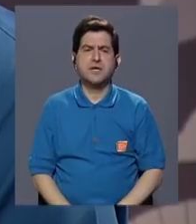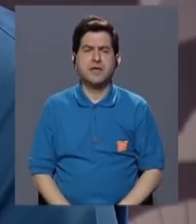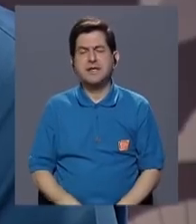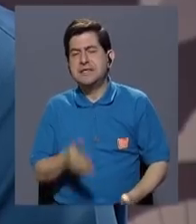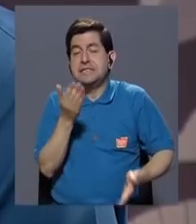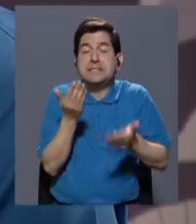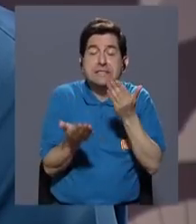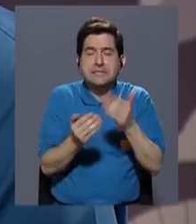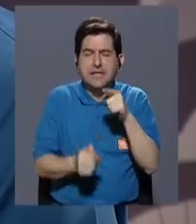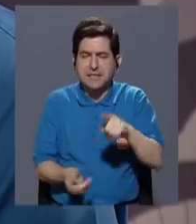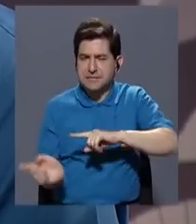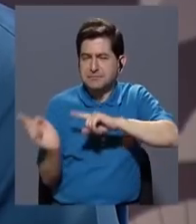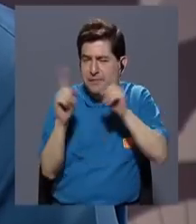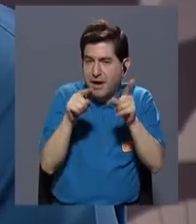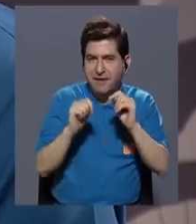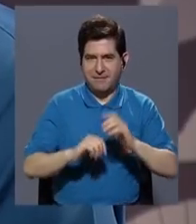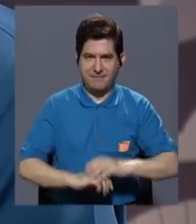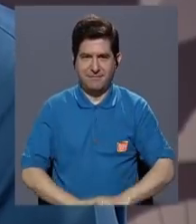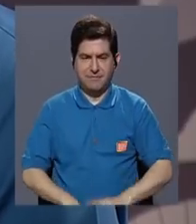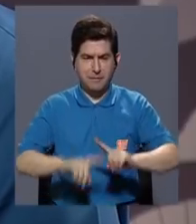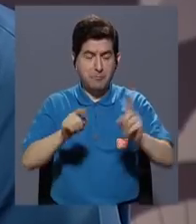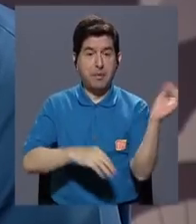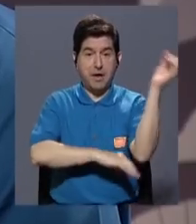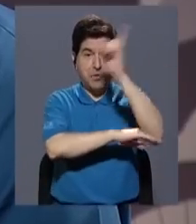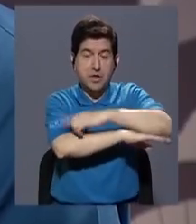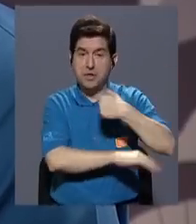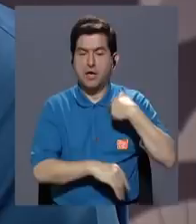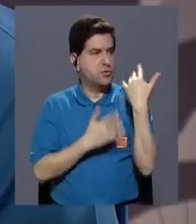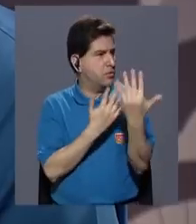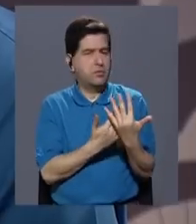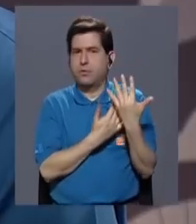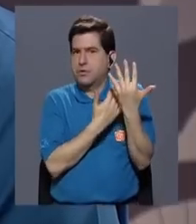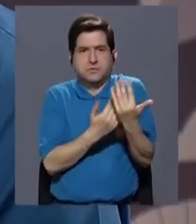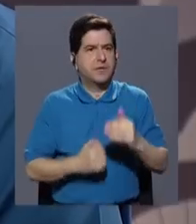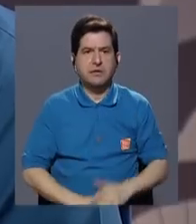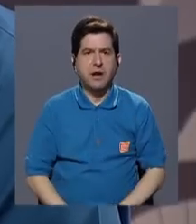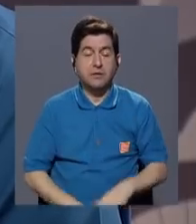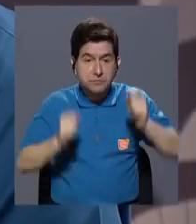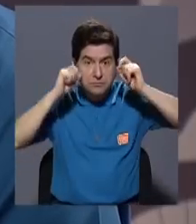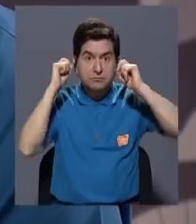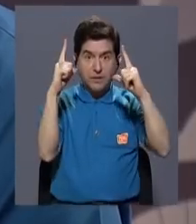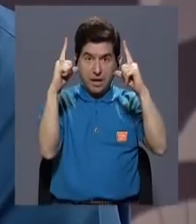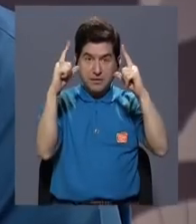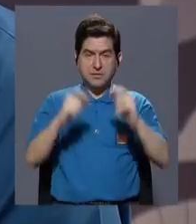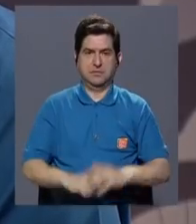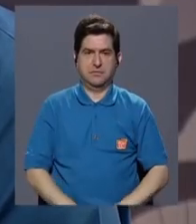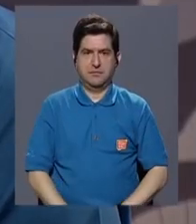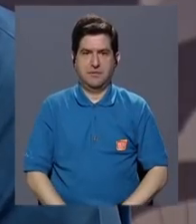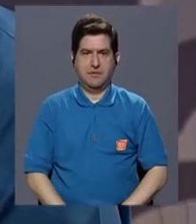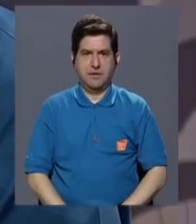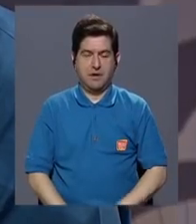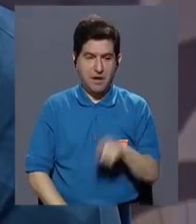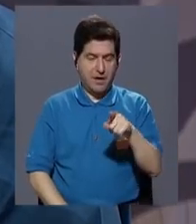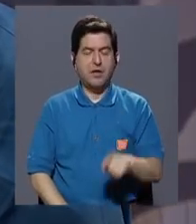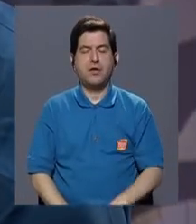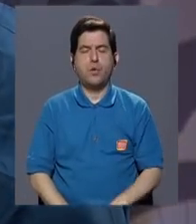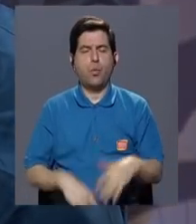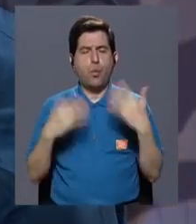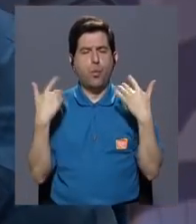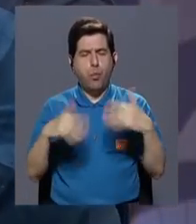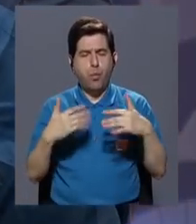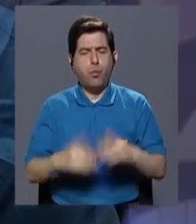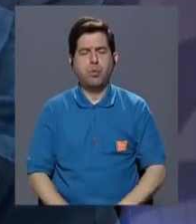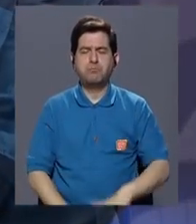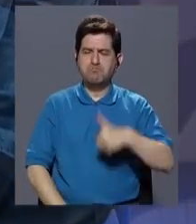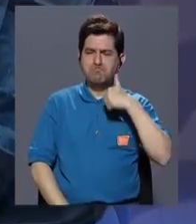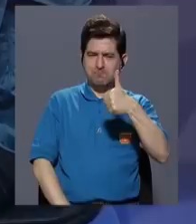ahí me dijeron me dieron un guiño de que si va a estar en la premiación pero el día de la premiación no me lo esperaba fue una gran sorpresa y una sorpresa que se